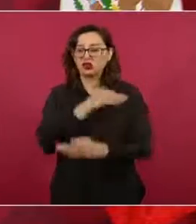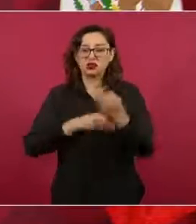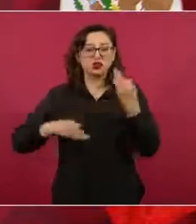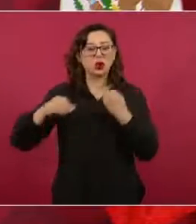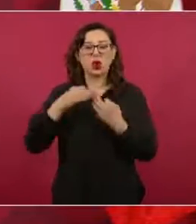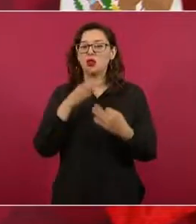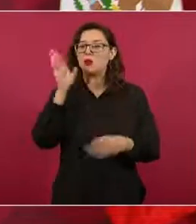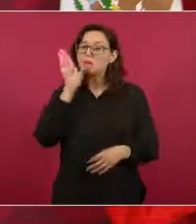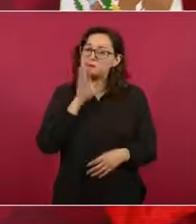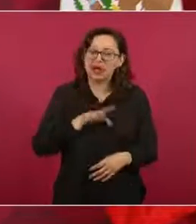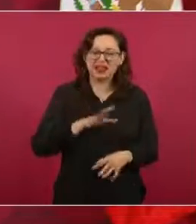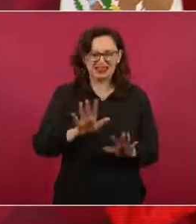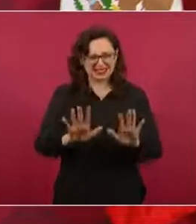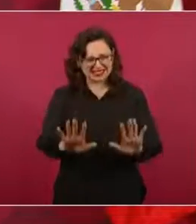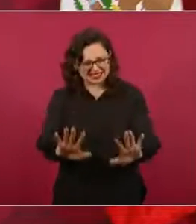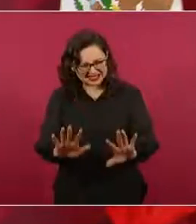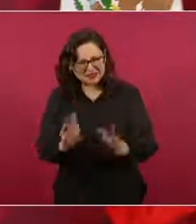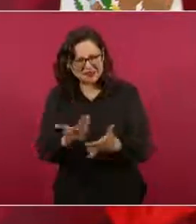Permíteme.